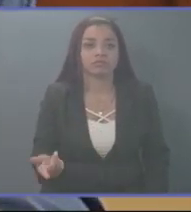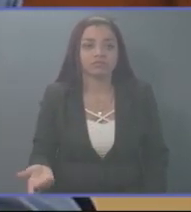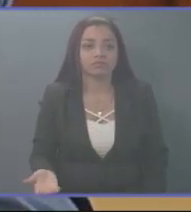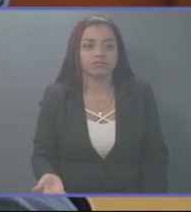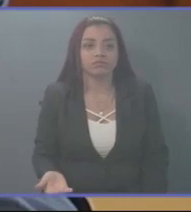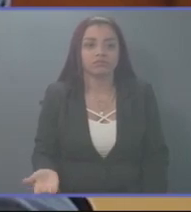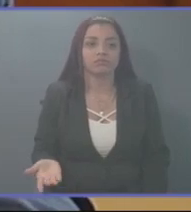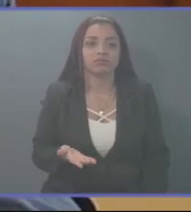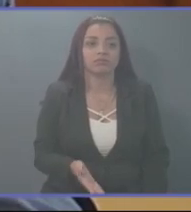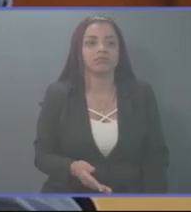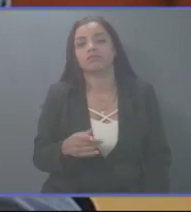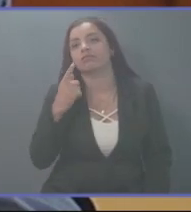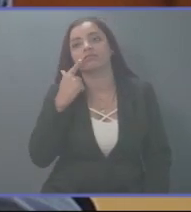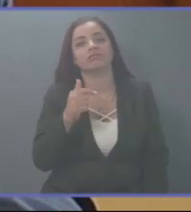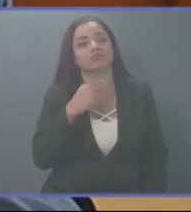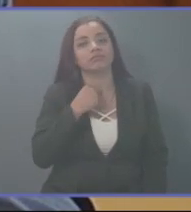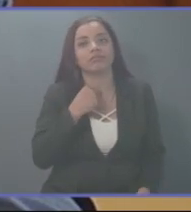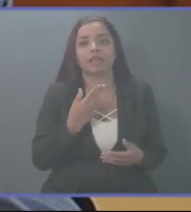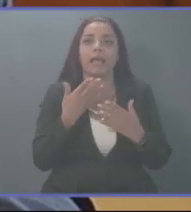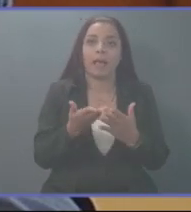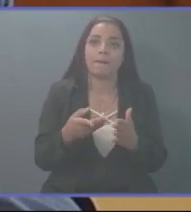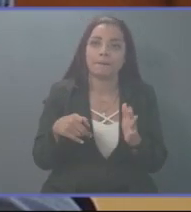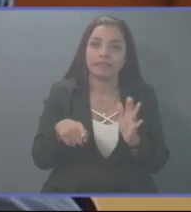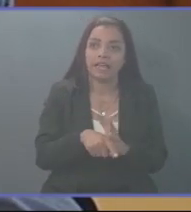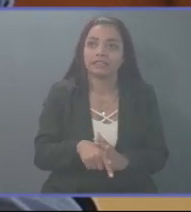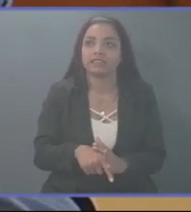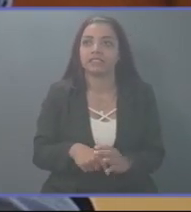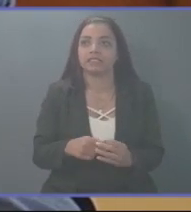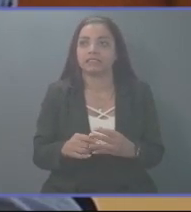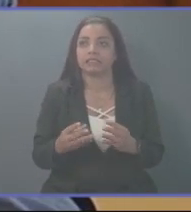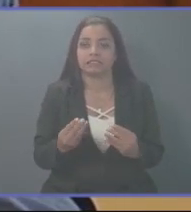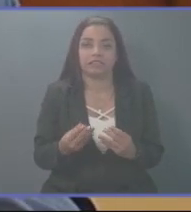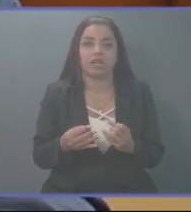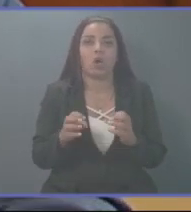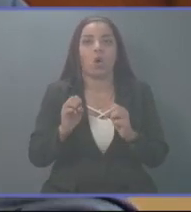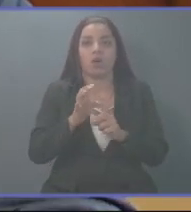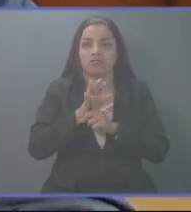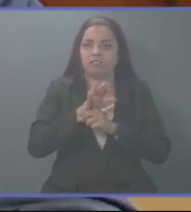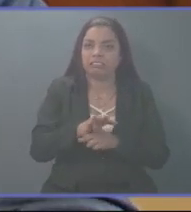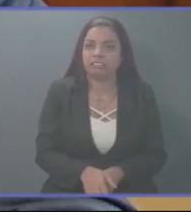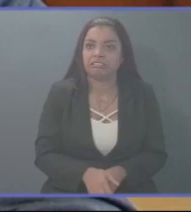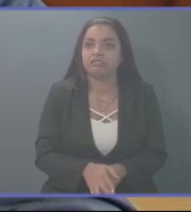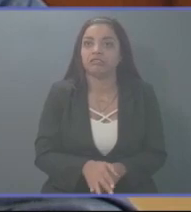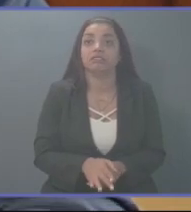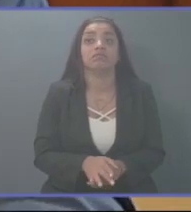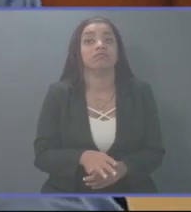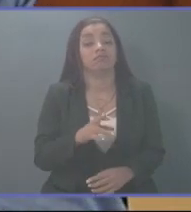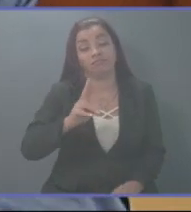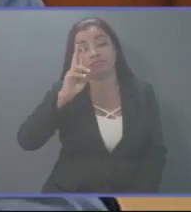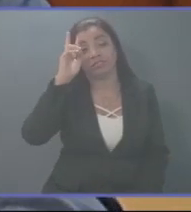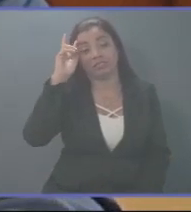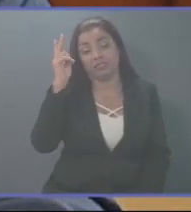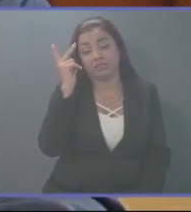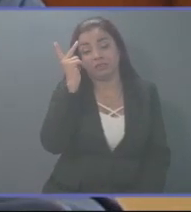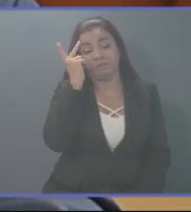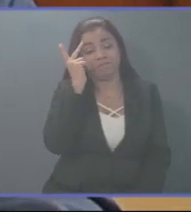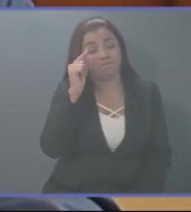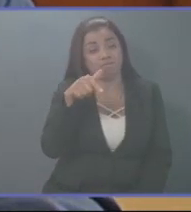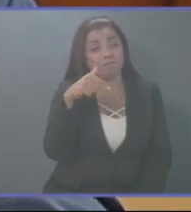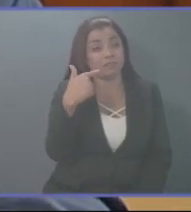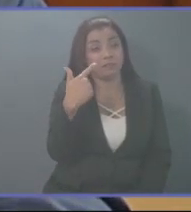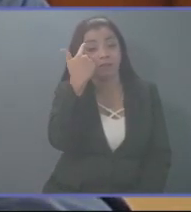Las amenazas, intimidaciones o coacción constituyen la principal causa